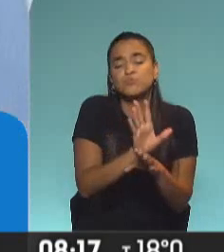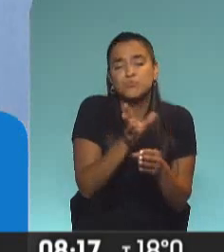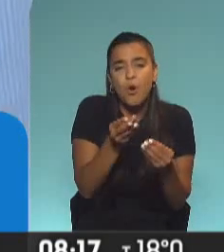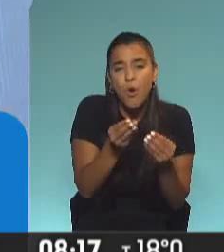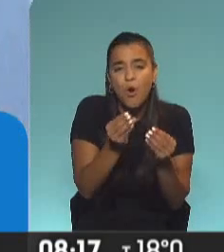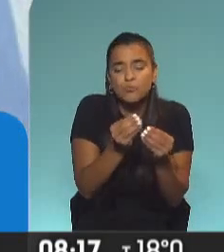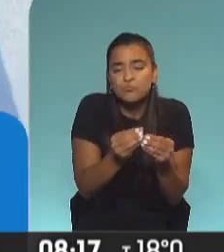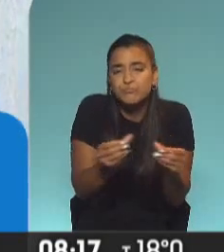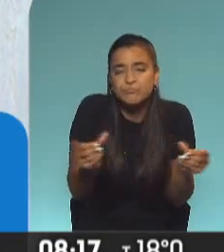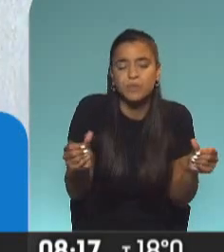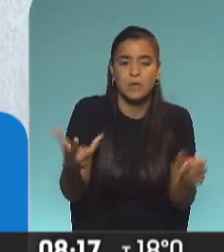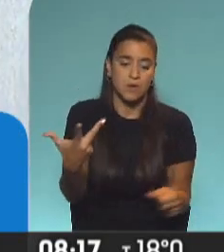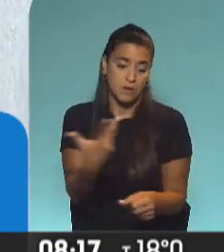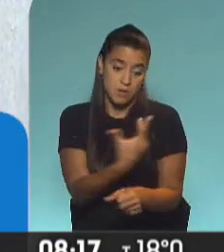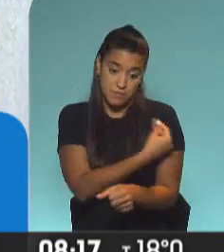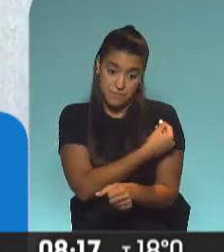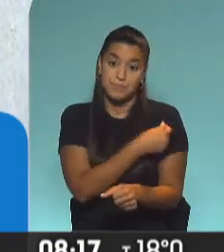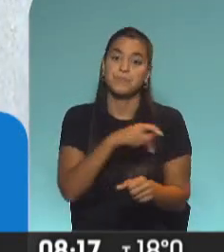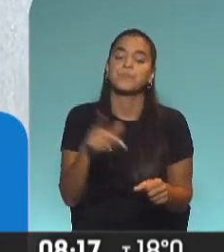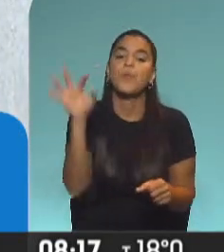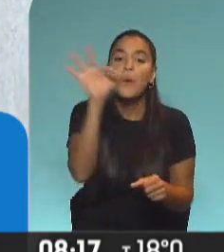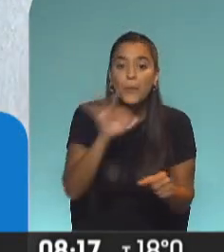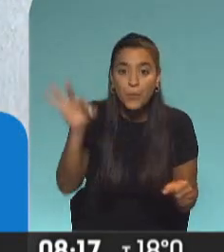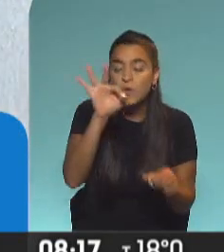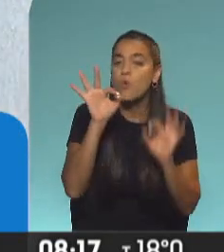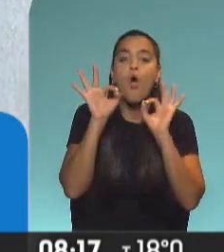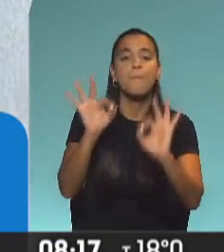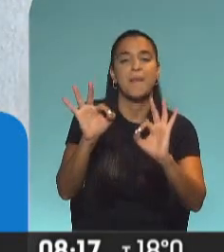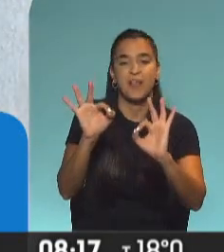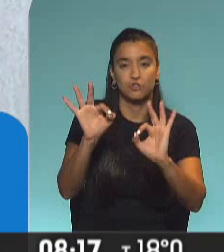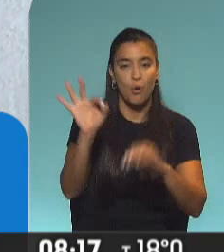se administra como inmunógeno es todo el virus,